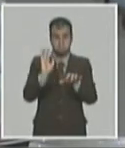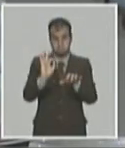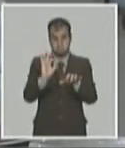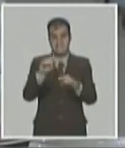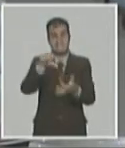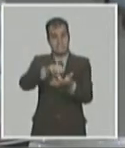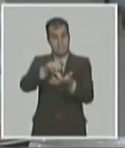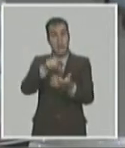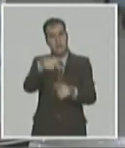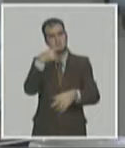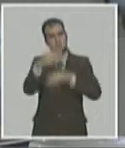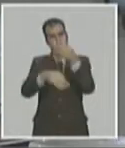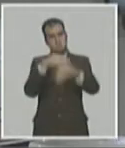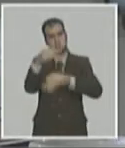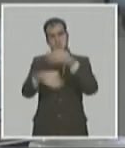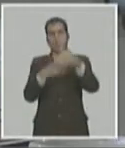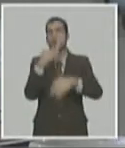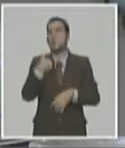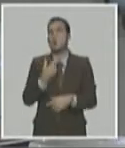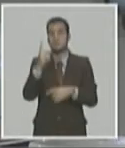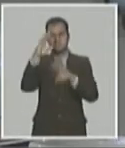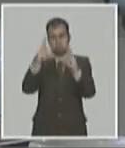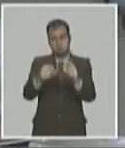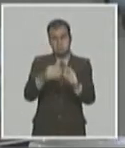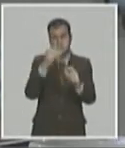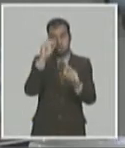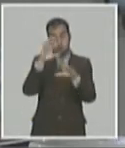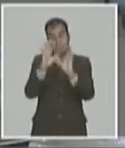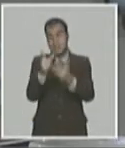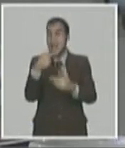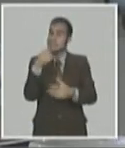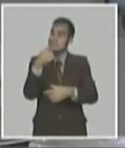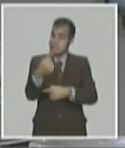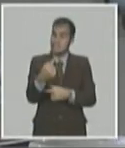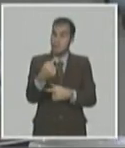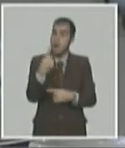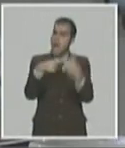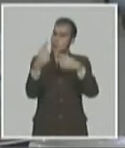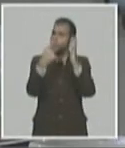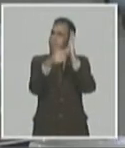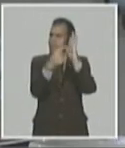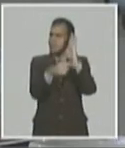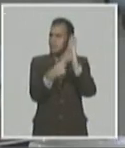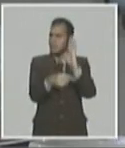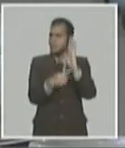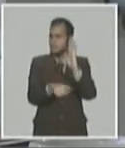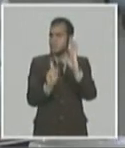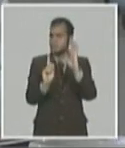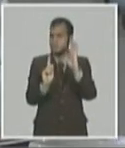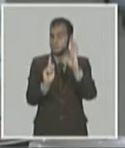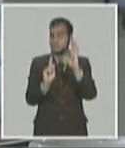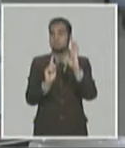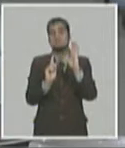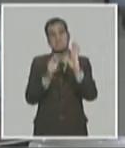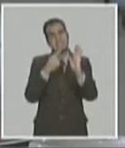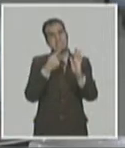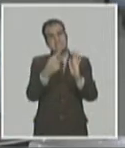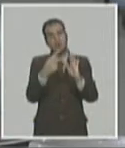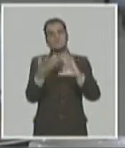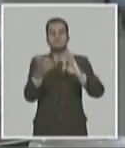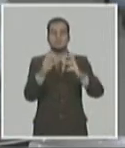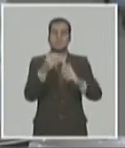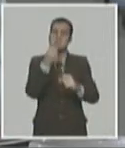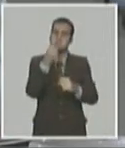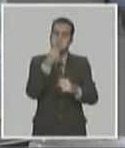habían alcanzado, expresando las insatisfacciones y al mismo tiempo dejando planteado un grupo de vías que por